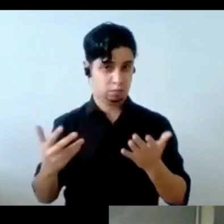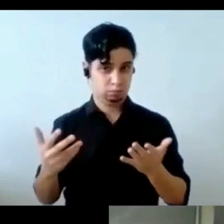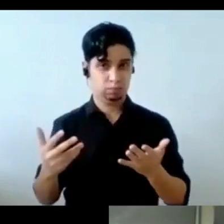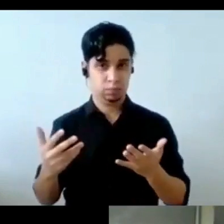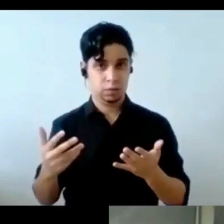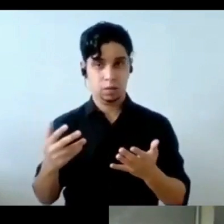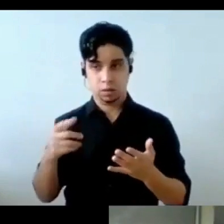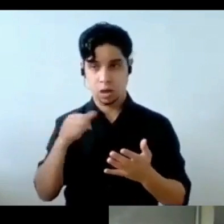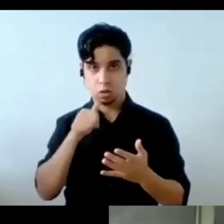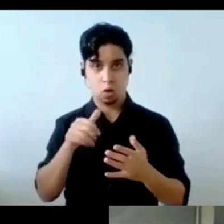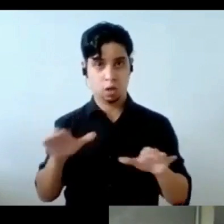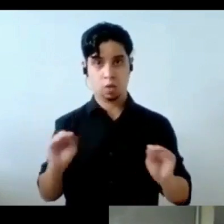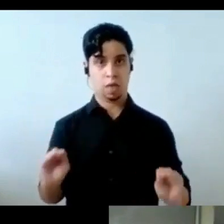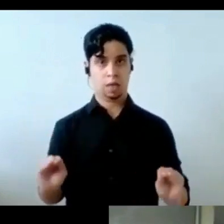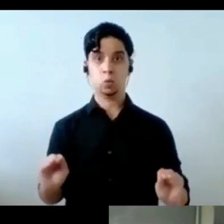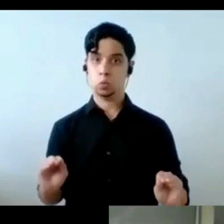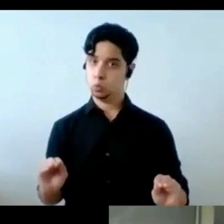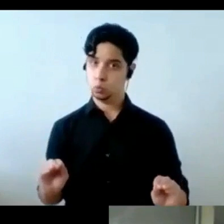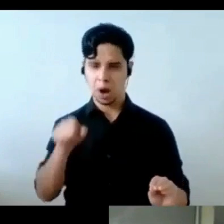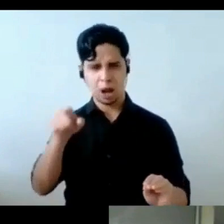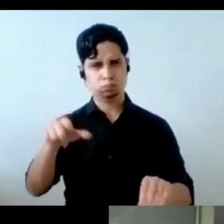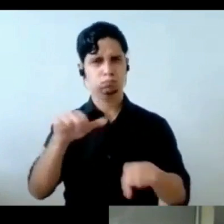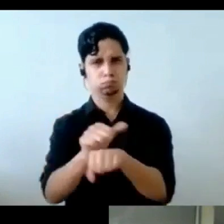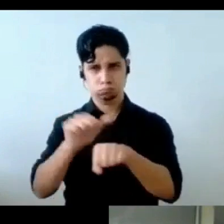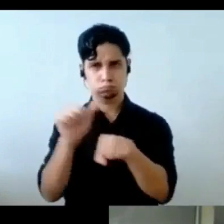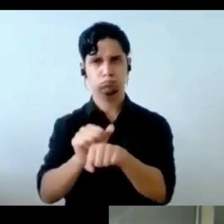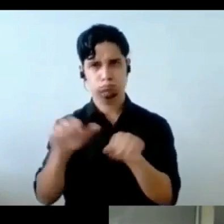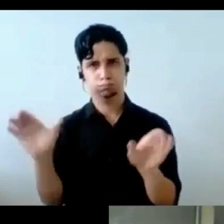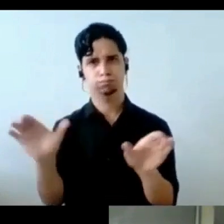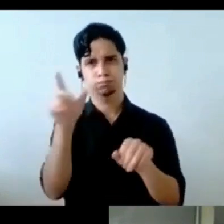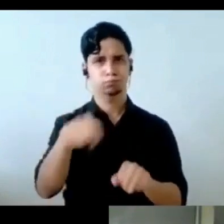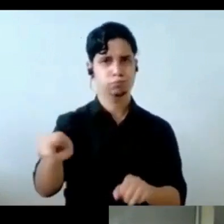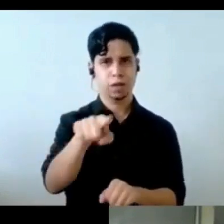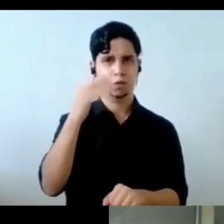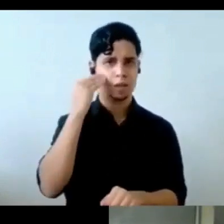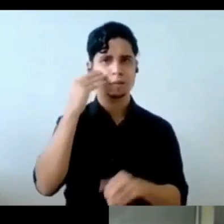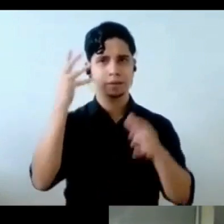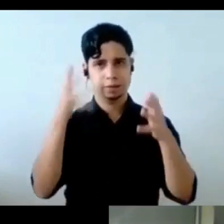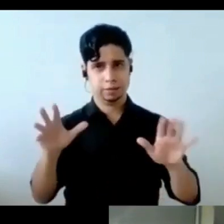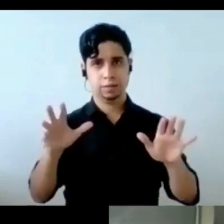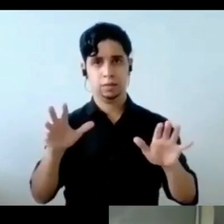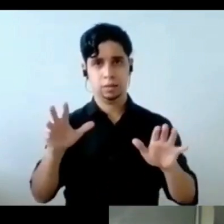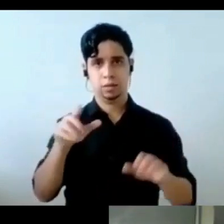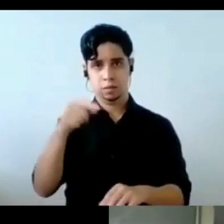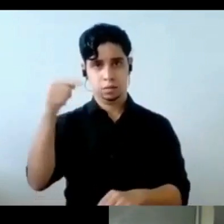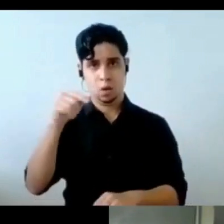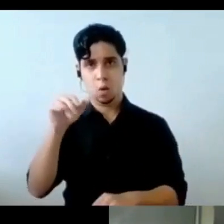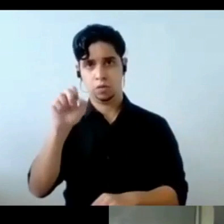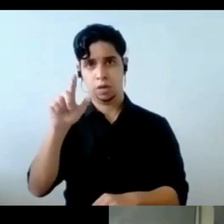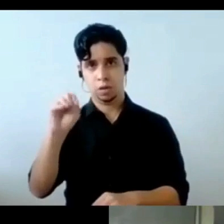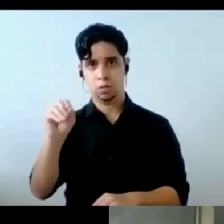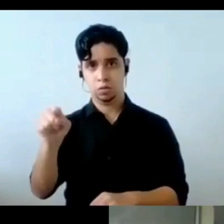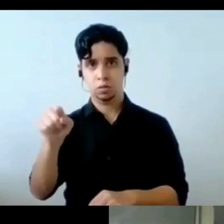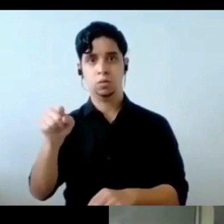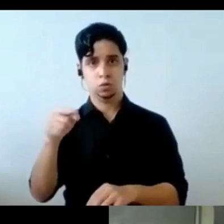está haciendo un trabajo. Está haciendo un montón de trabajo, ustedes lo saben. De hecho, Josela, tú estás... Yo